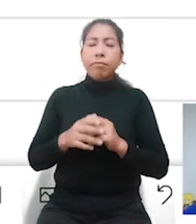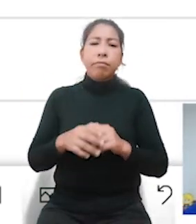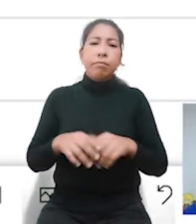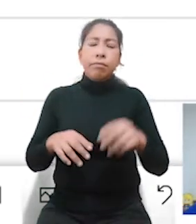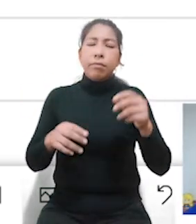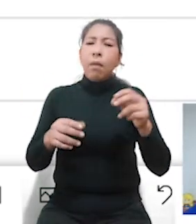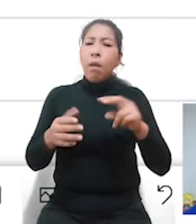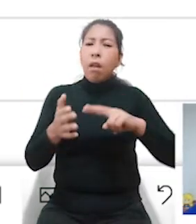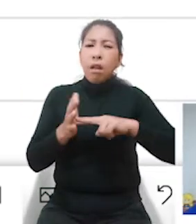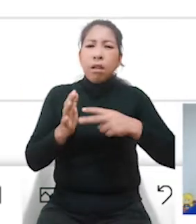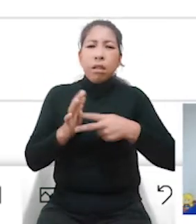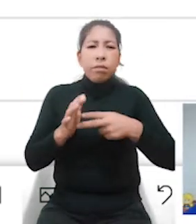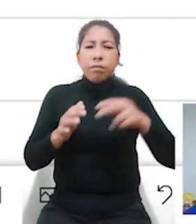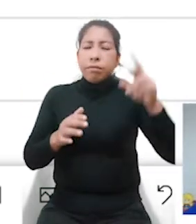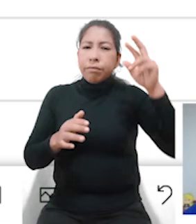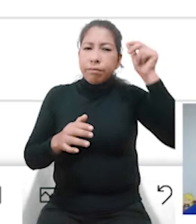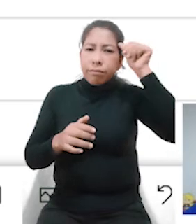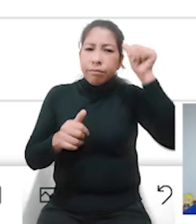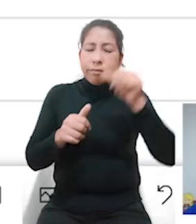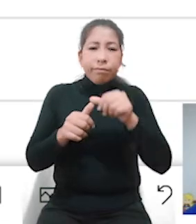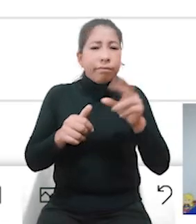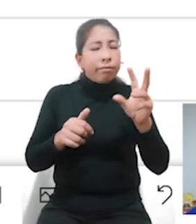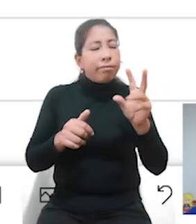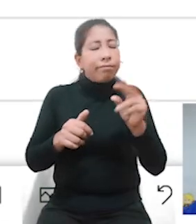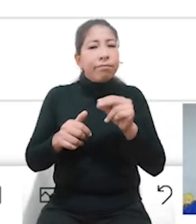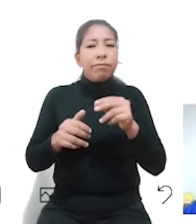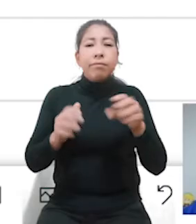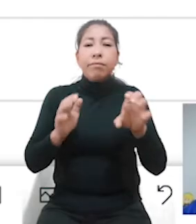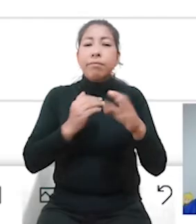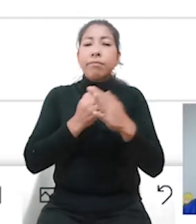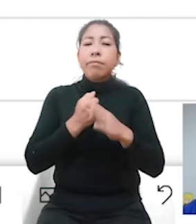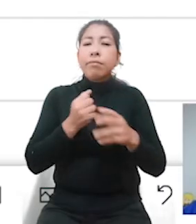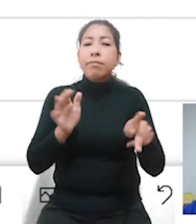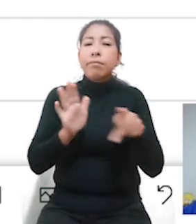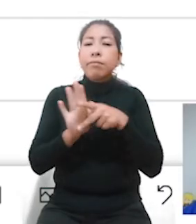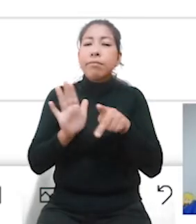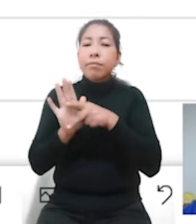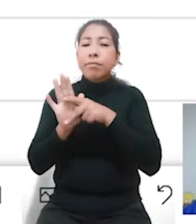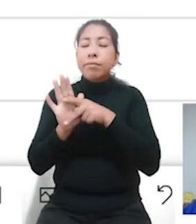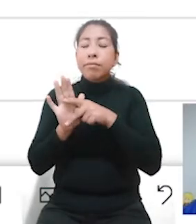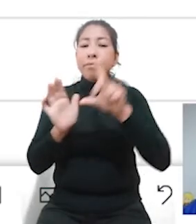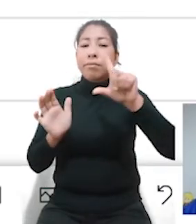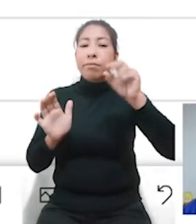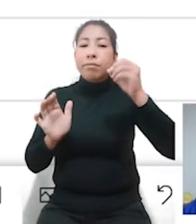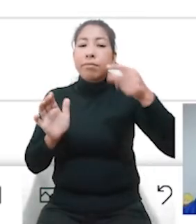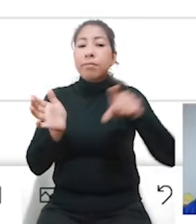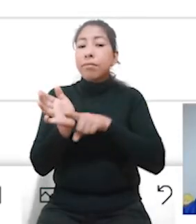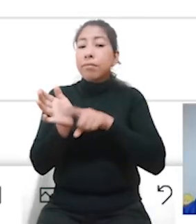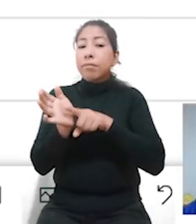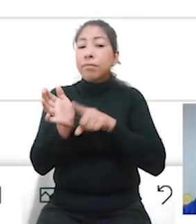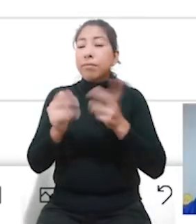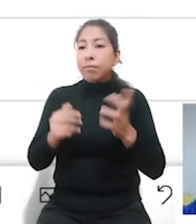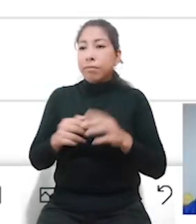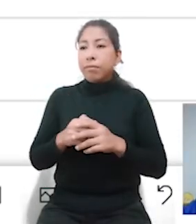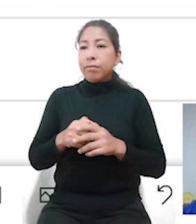logaritmos de números negativos o iguales a 0. En este ejercicio que acabamos de resolver, podemos observar que la variable